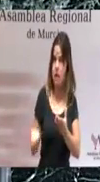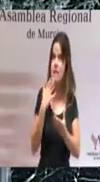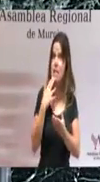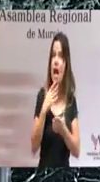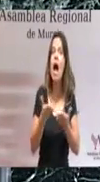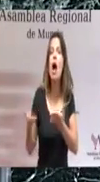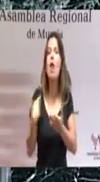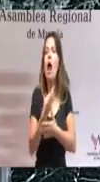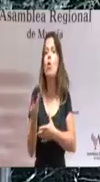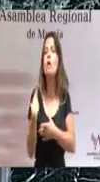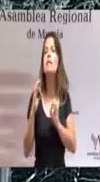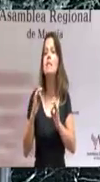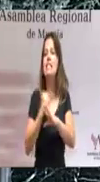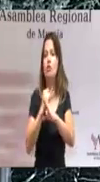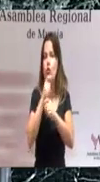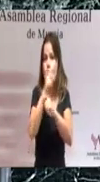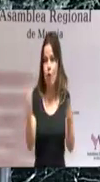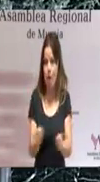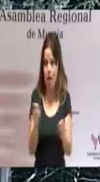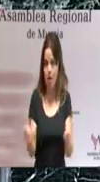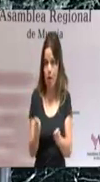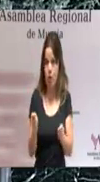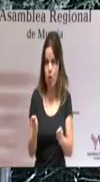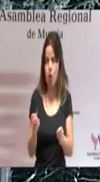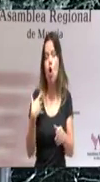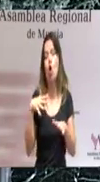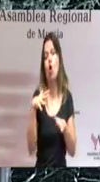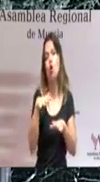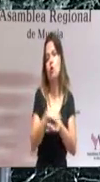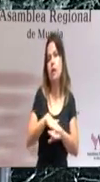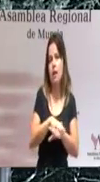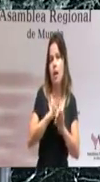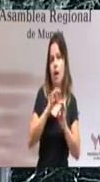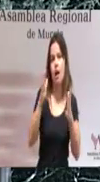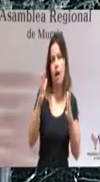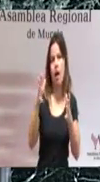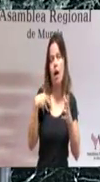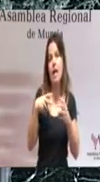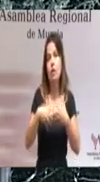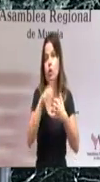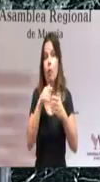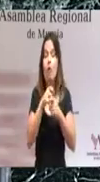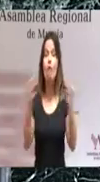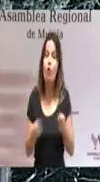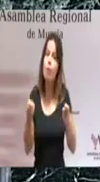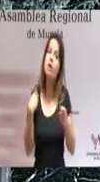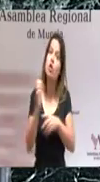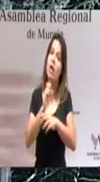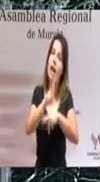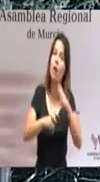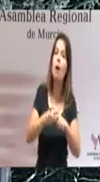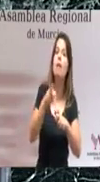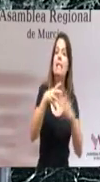ya del Instituto de Fomento, de la Consejería de Industria, para el fomento de las energías renovables, tanto en la